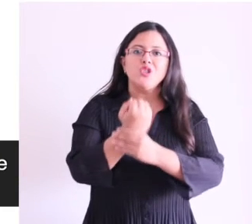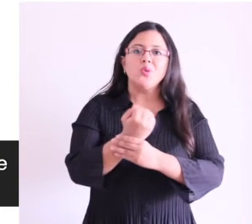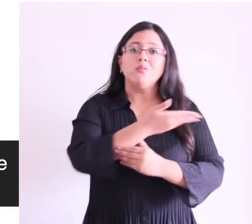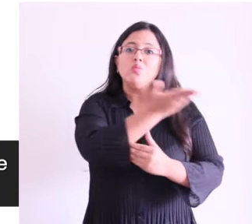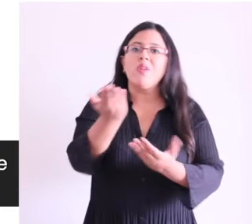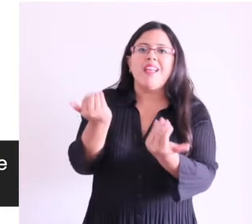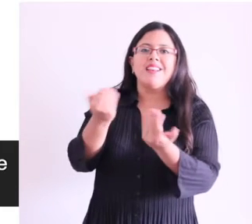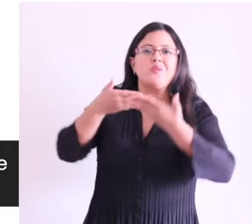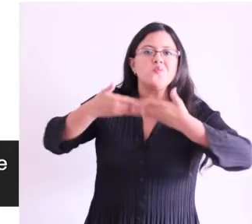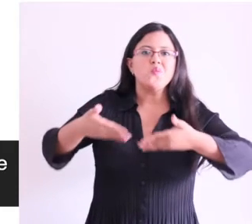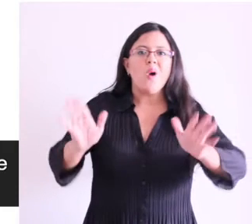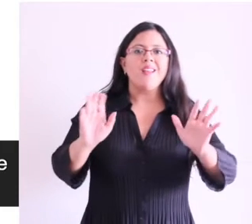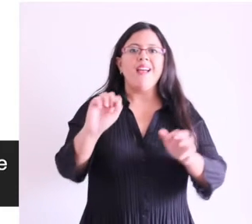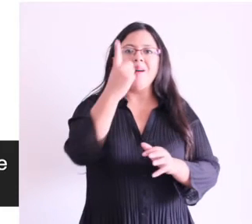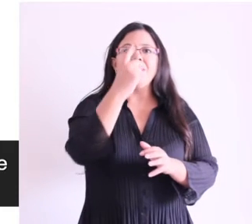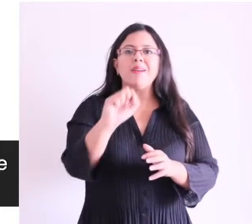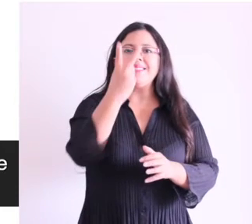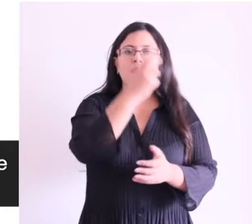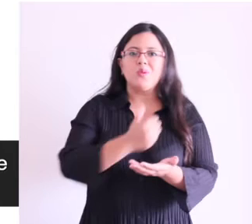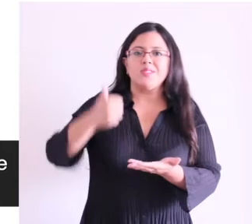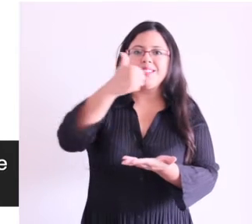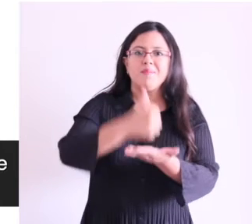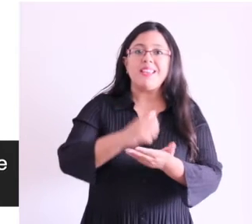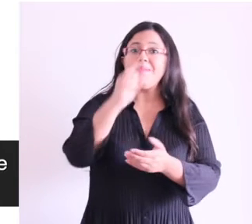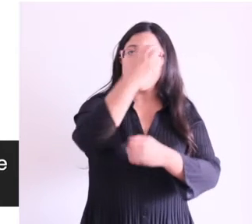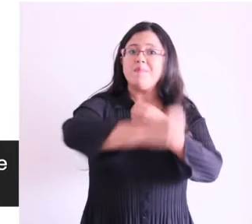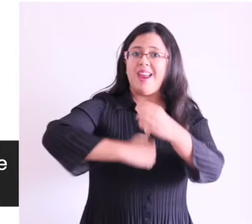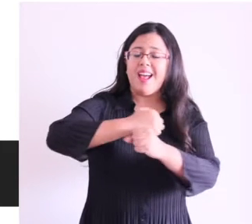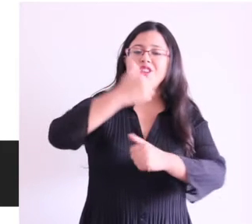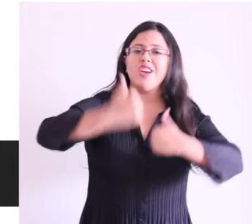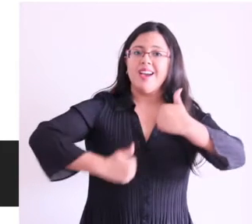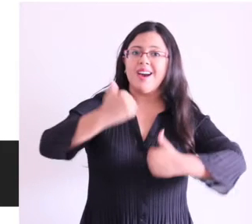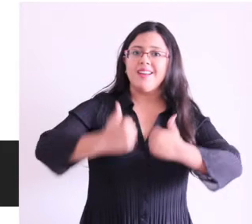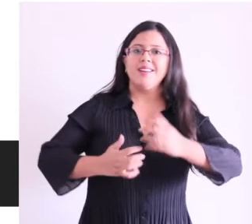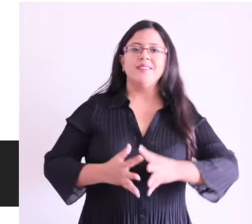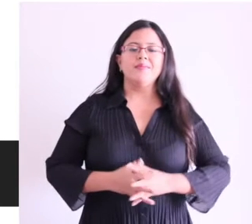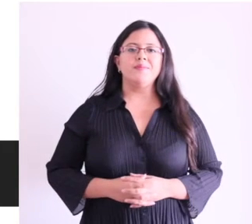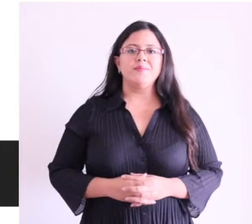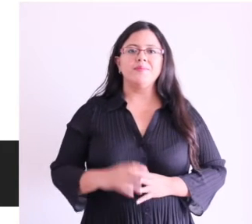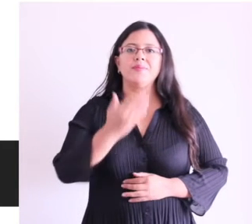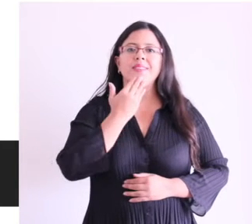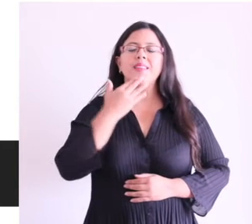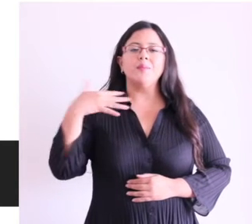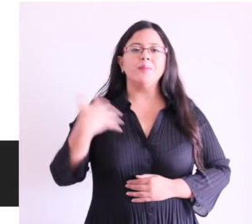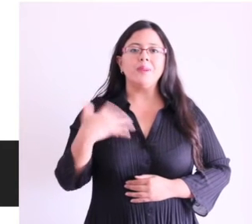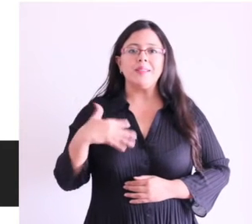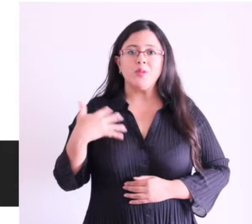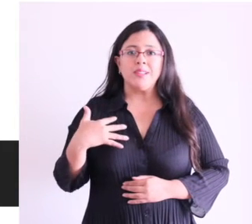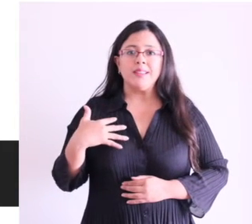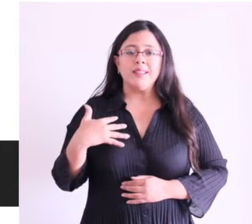ustedes requieran en el transcurso del primer semestre y segundo semestre del primer año de la carrera. También es súper importante